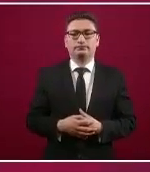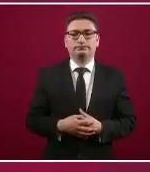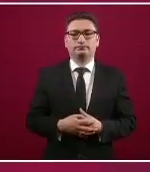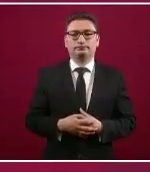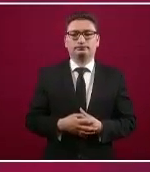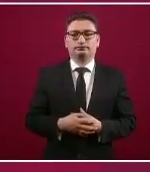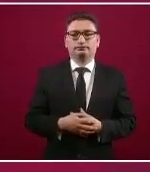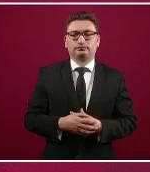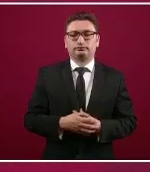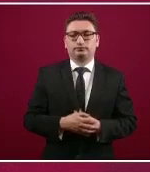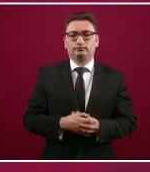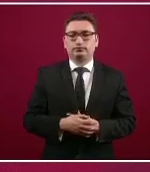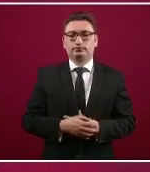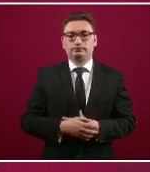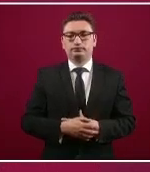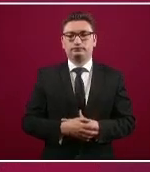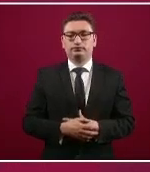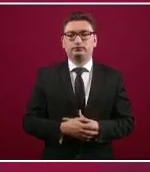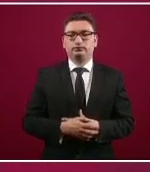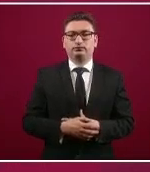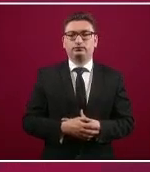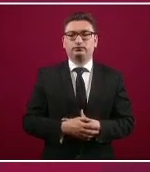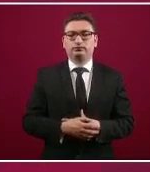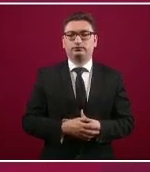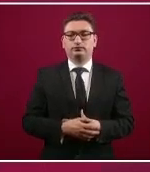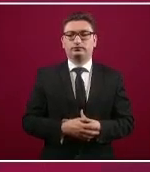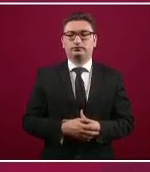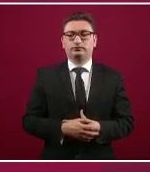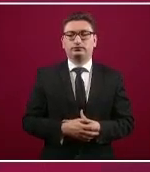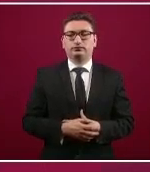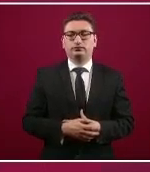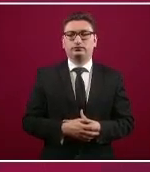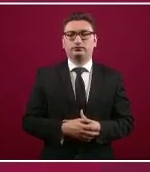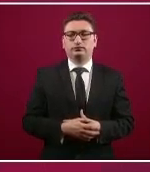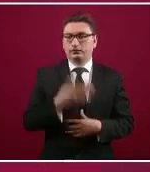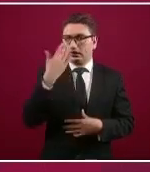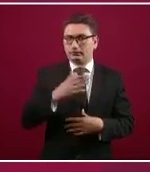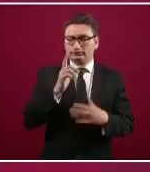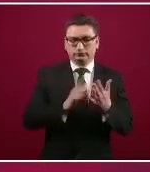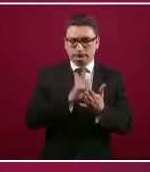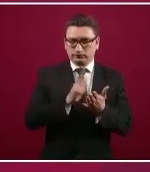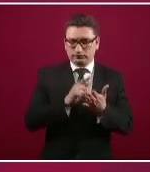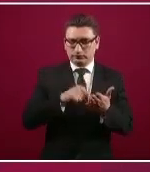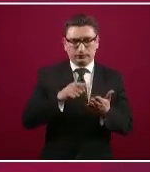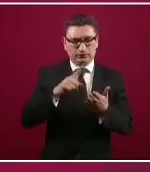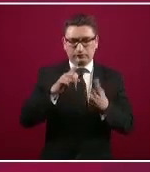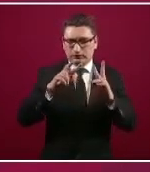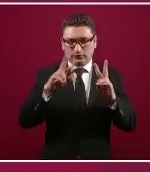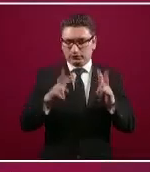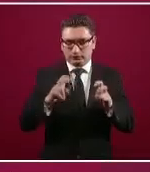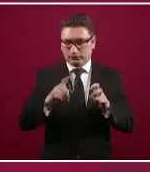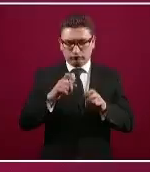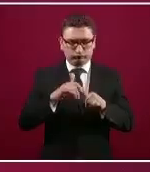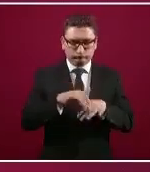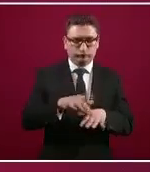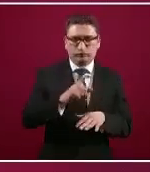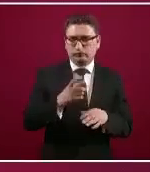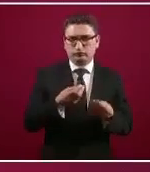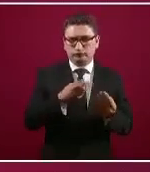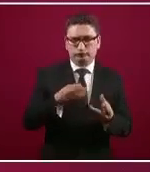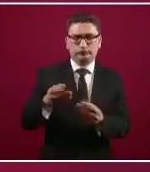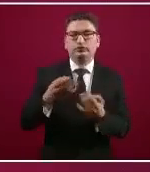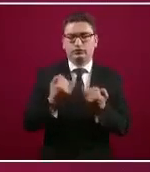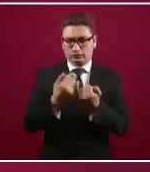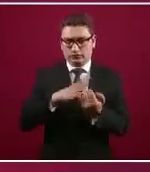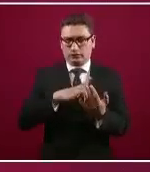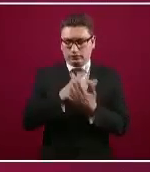realmente de una entrada fuerte, como dice la ley, Si hay un programa que se hace mediante